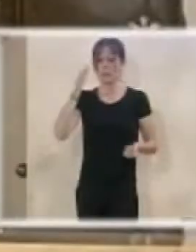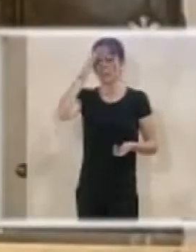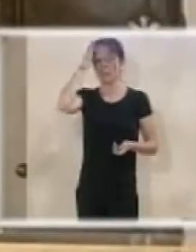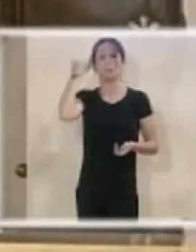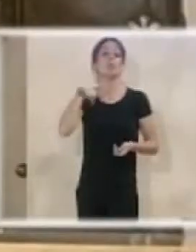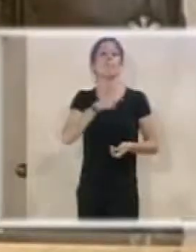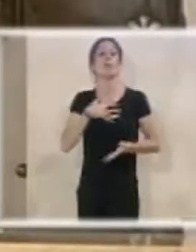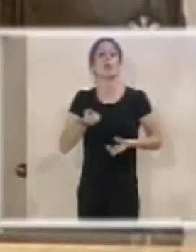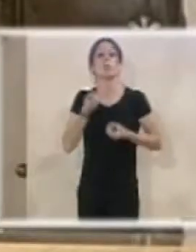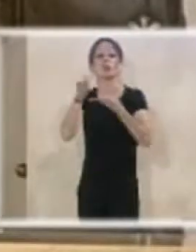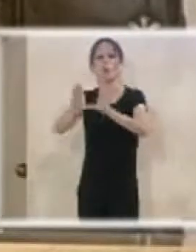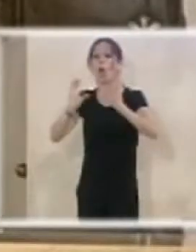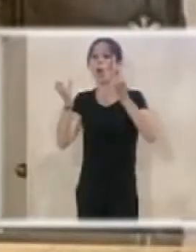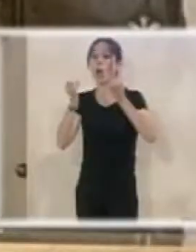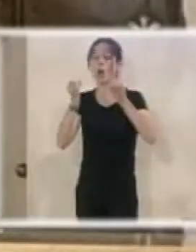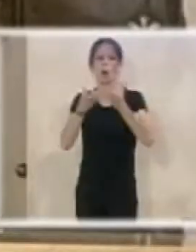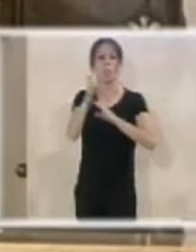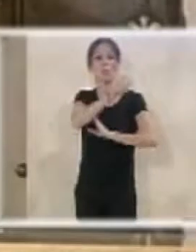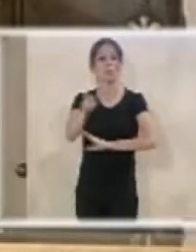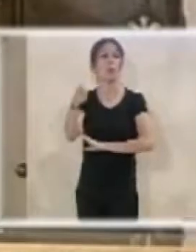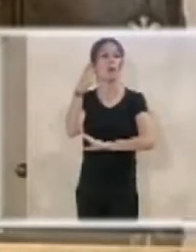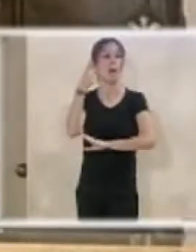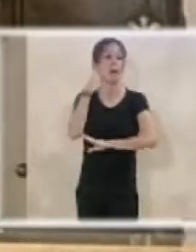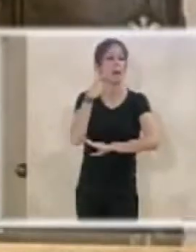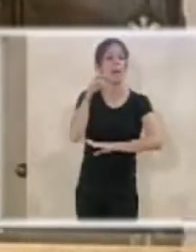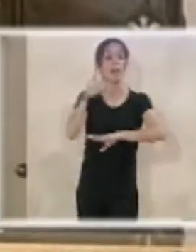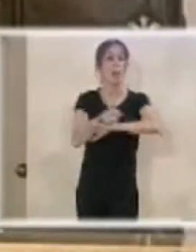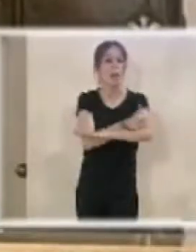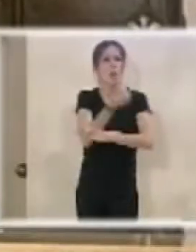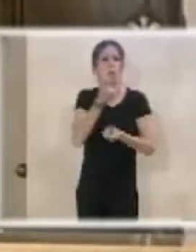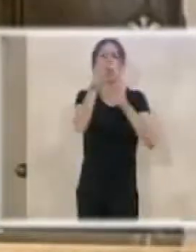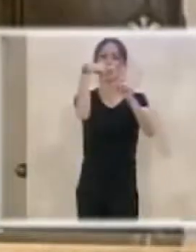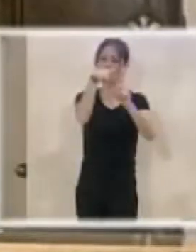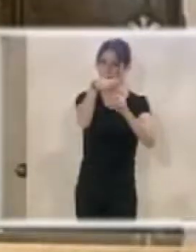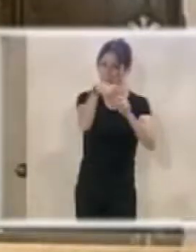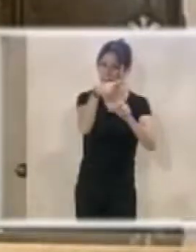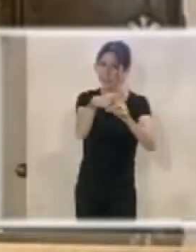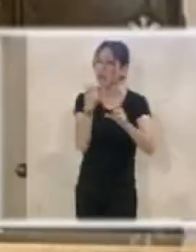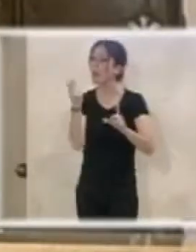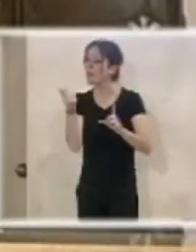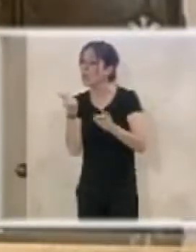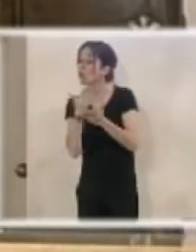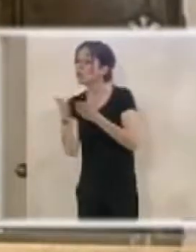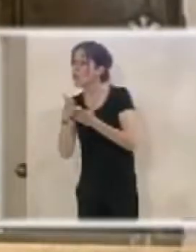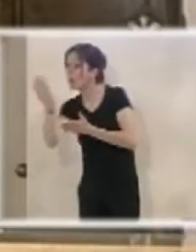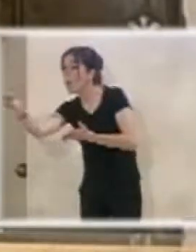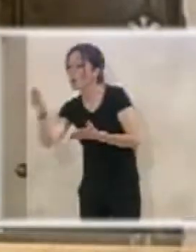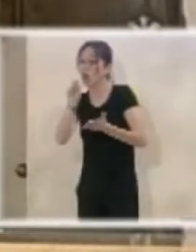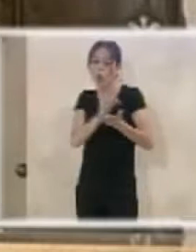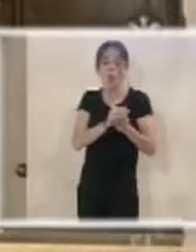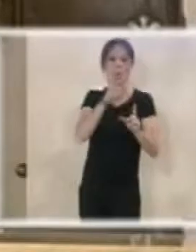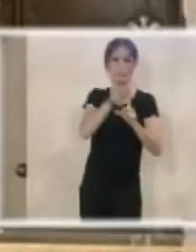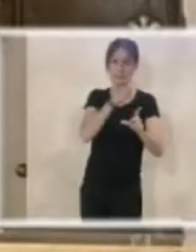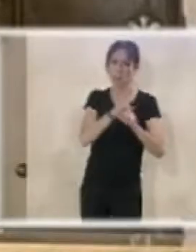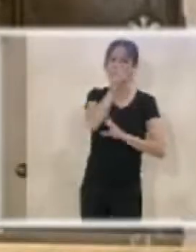Quiero trasladarle al ciudadano un mensaje, al almeriense un mensaje positivo. El dinero se reinvierte, se escucha a los